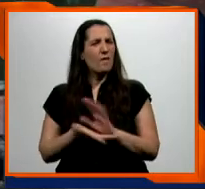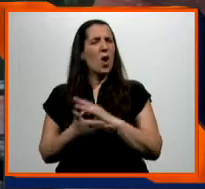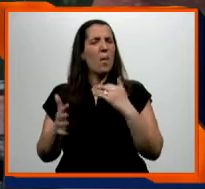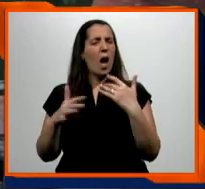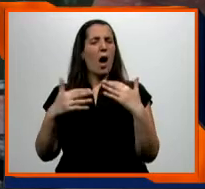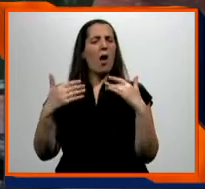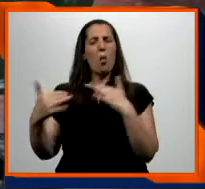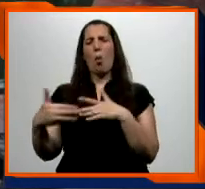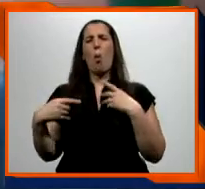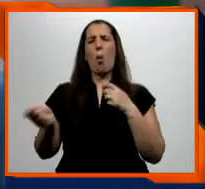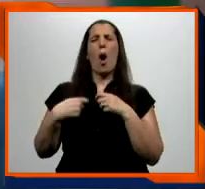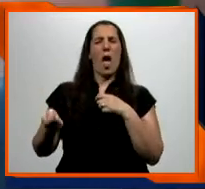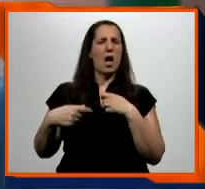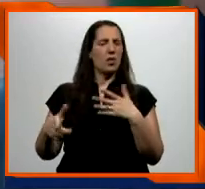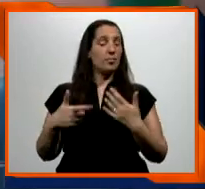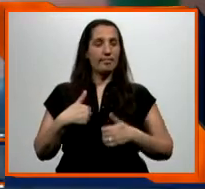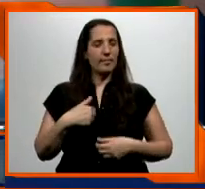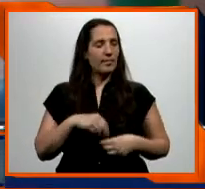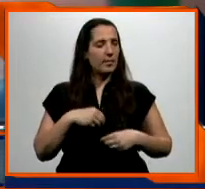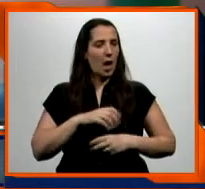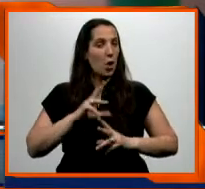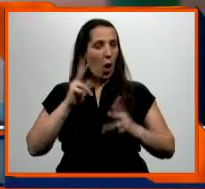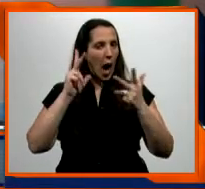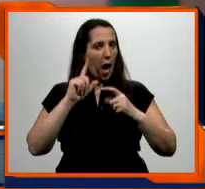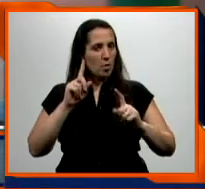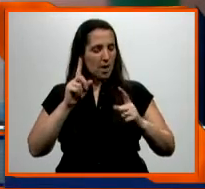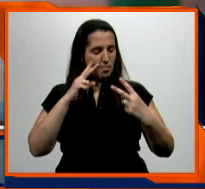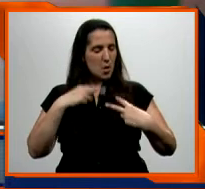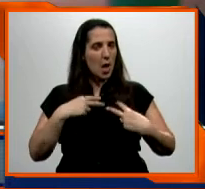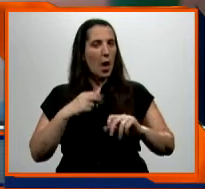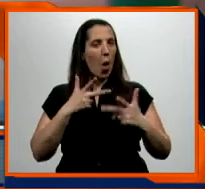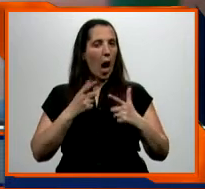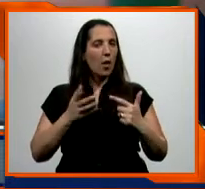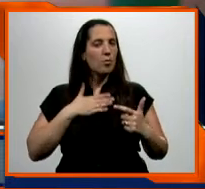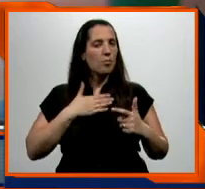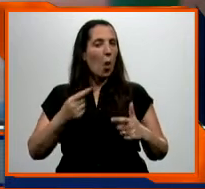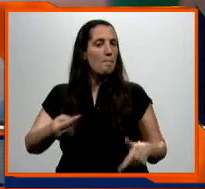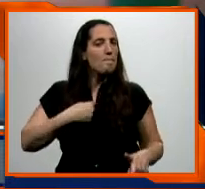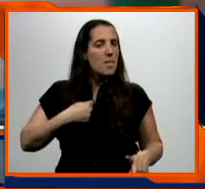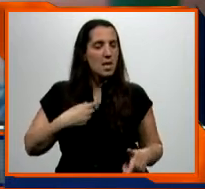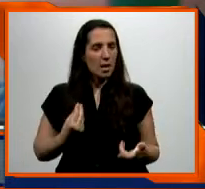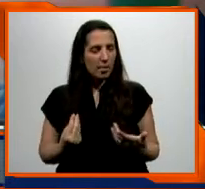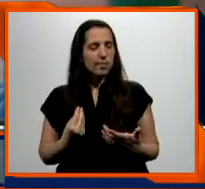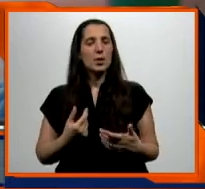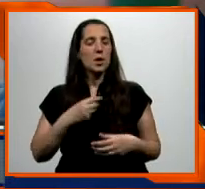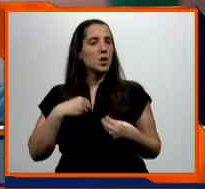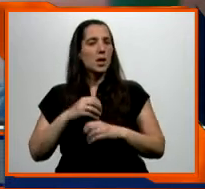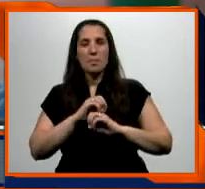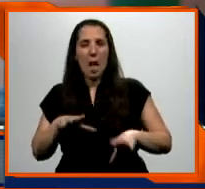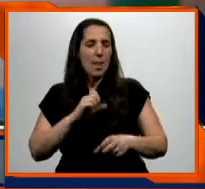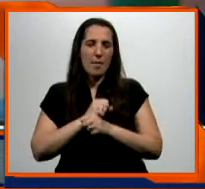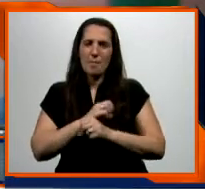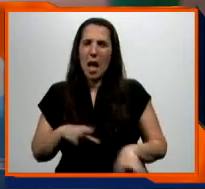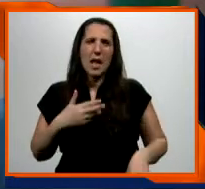salí muy de la cancha muy mal conmigo mismo, sintiéndome que no había hecho lo que tenía que hacer, que no me